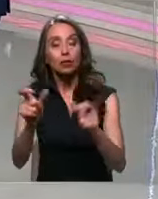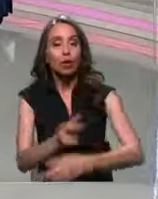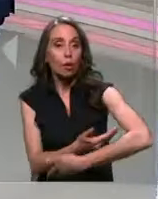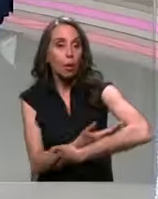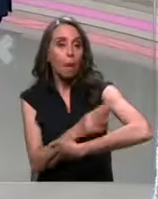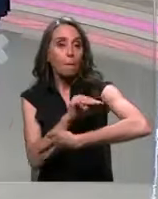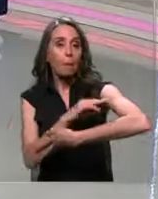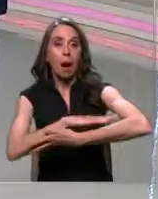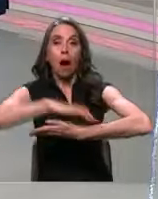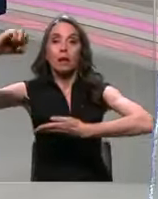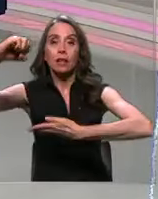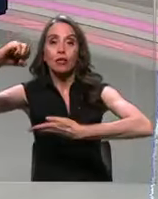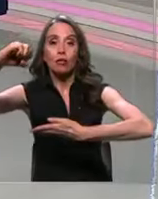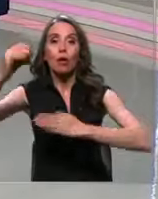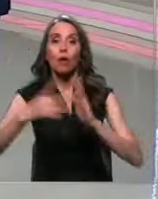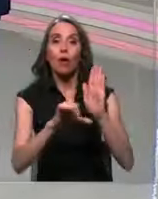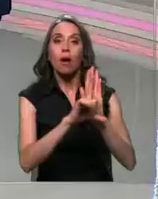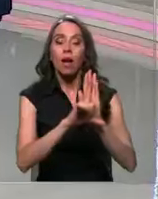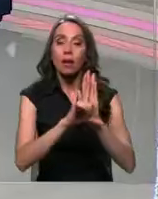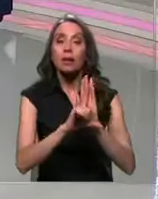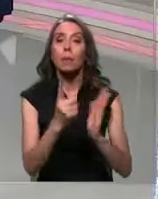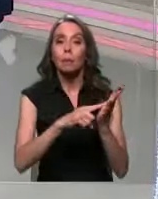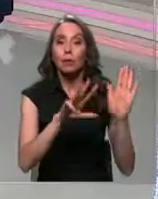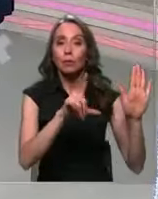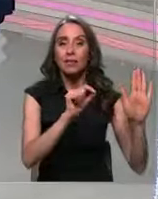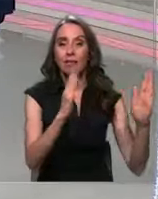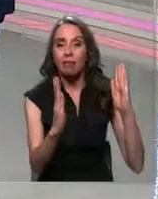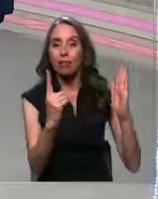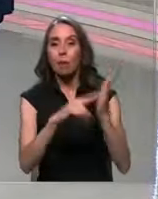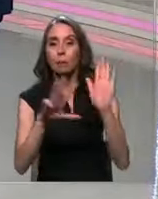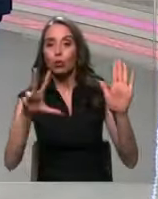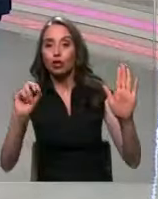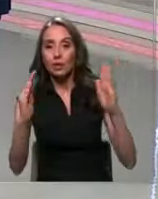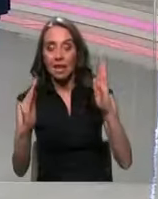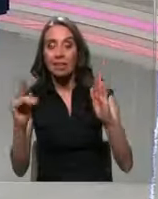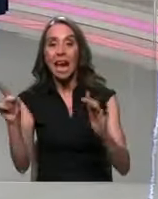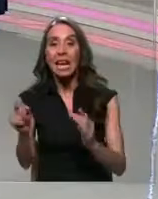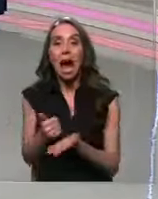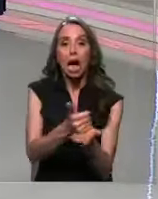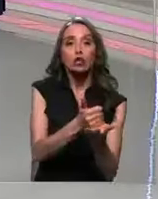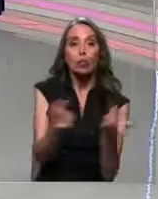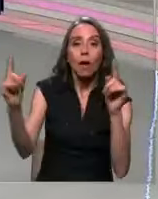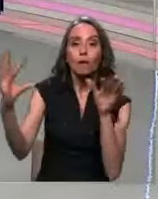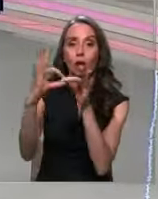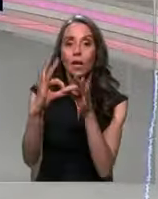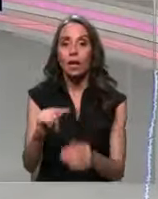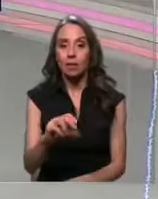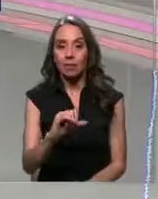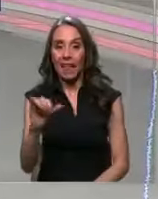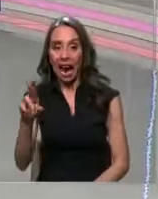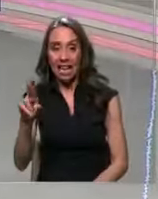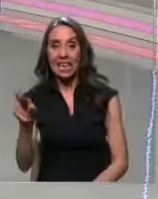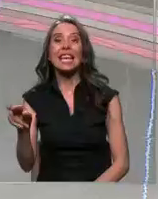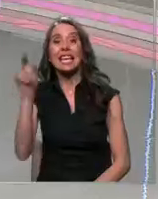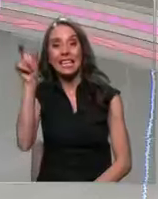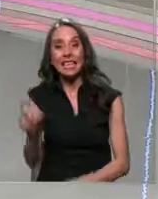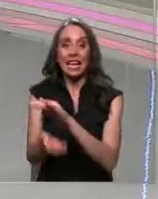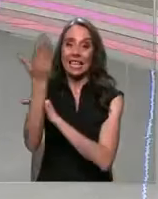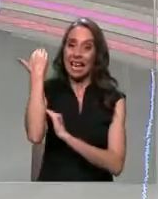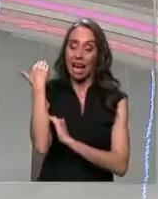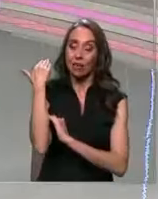adoptadas ilegalmente en las décadas del 70 y 80. En esta oportunidad, Tyler acompañó a otro chileno a conocer a su